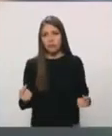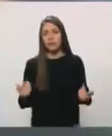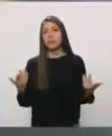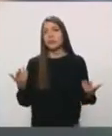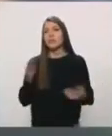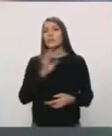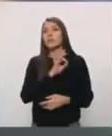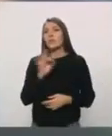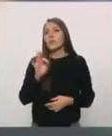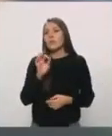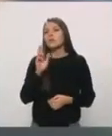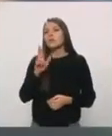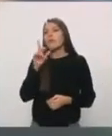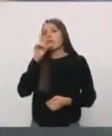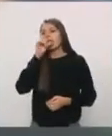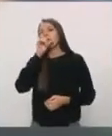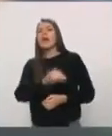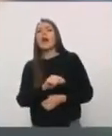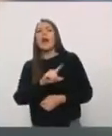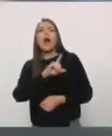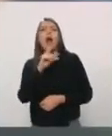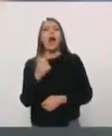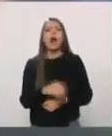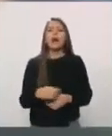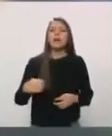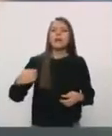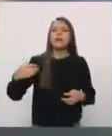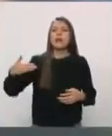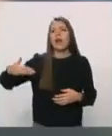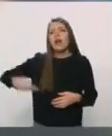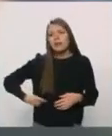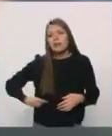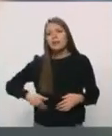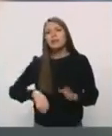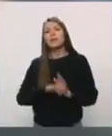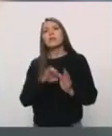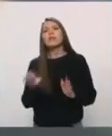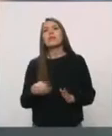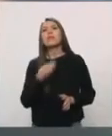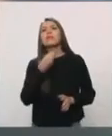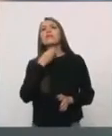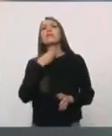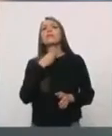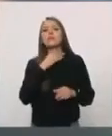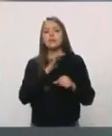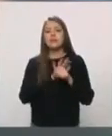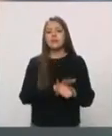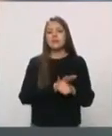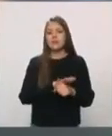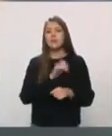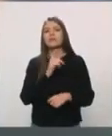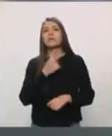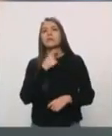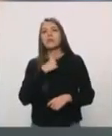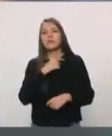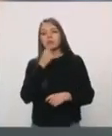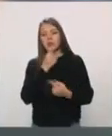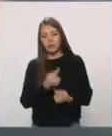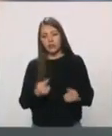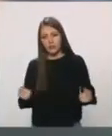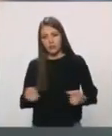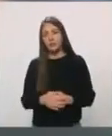ser probable que ocurriera algún accidente, como algún atragantamiento, por ejemplo, en menores de edad, en niños. Para saber